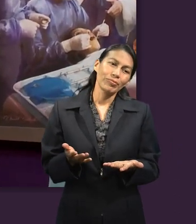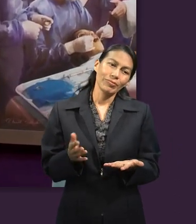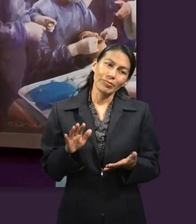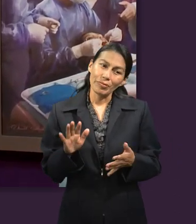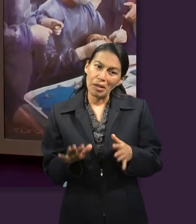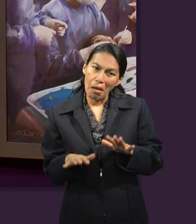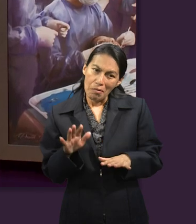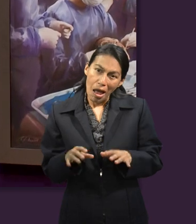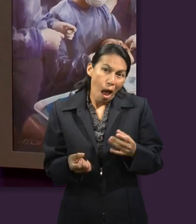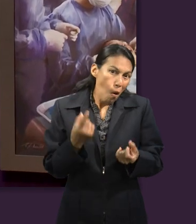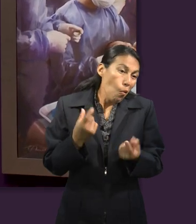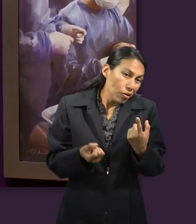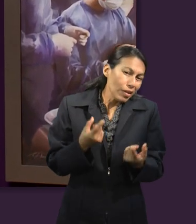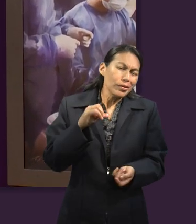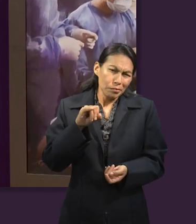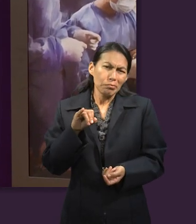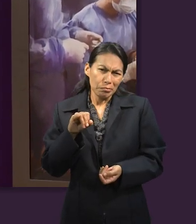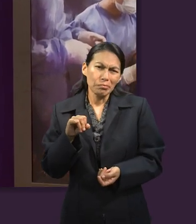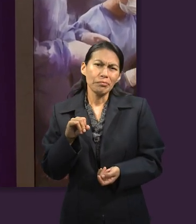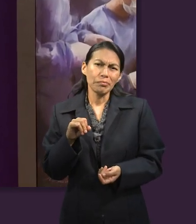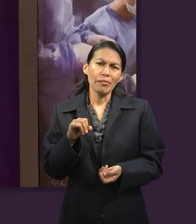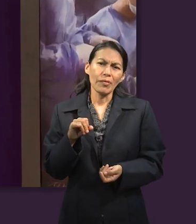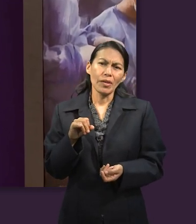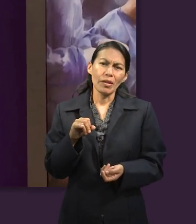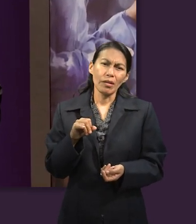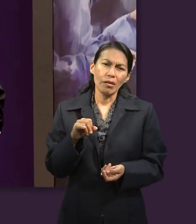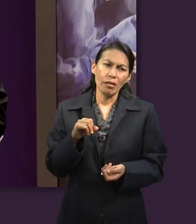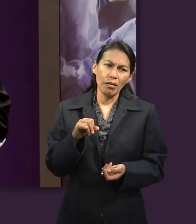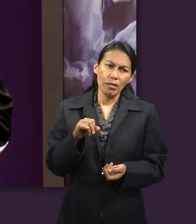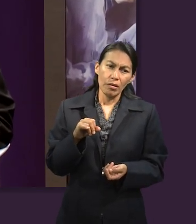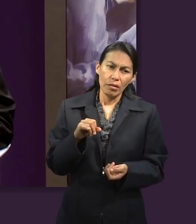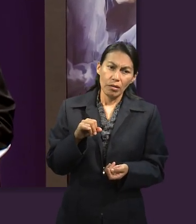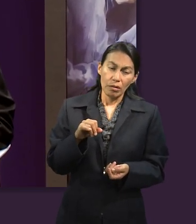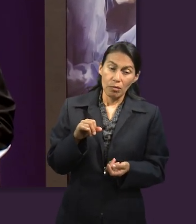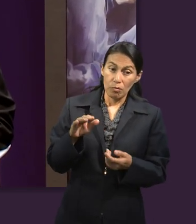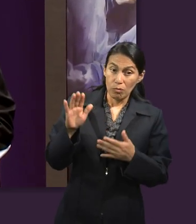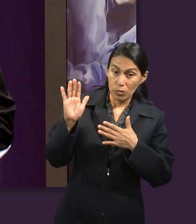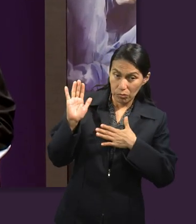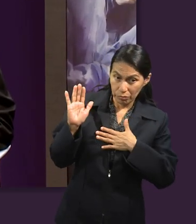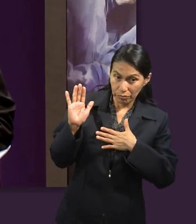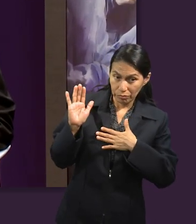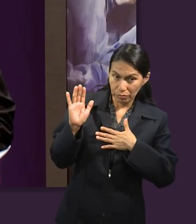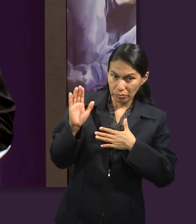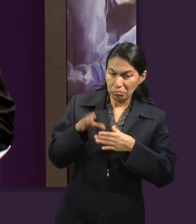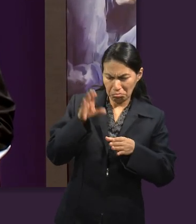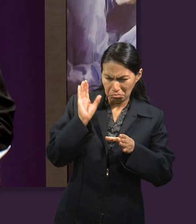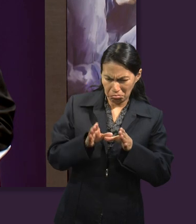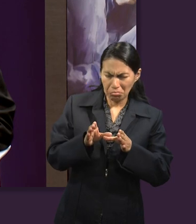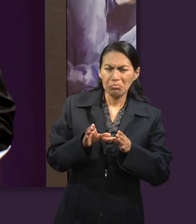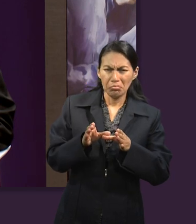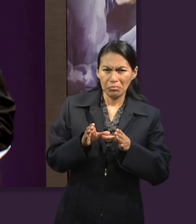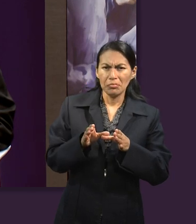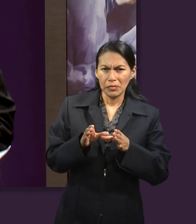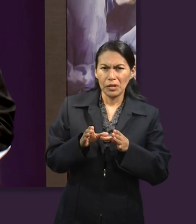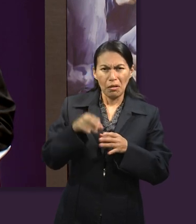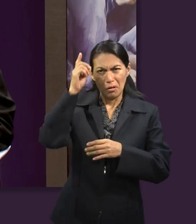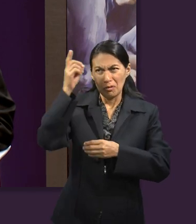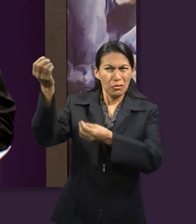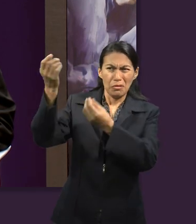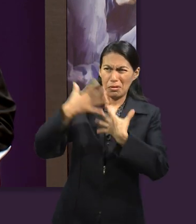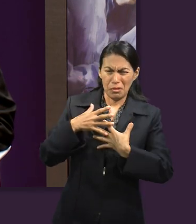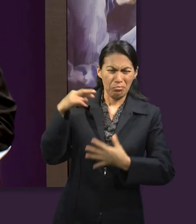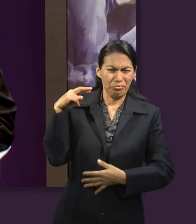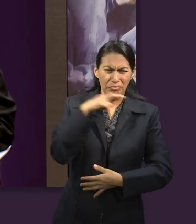y puede ser que muchas si hay promesas que son incondicionales y que dios